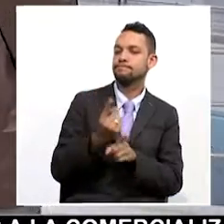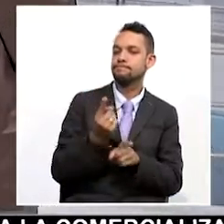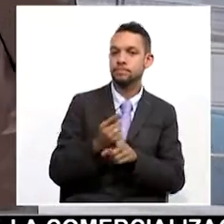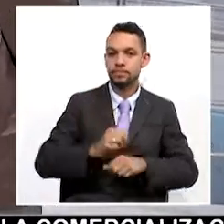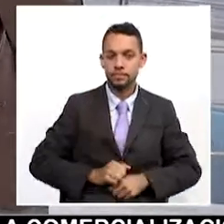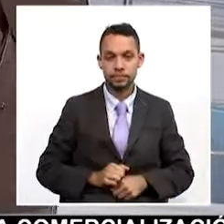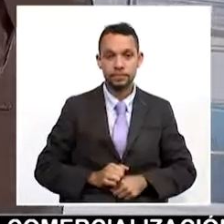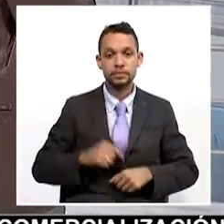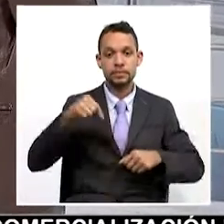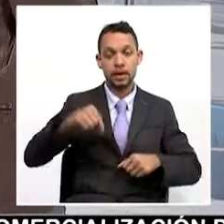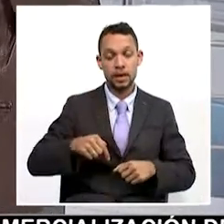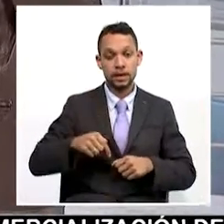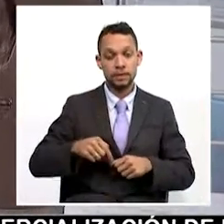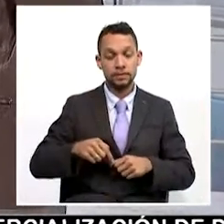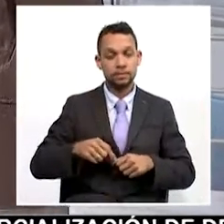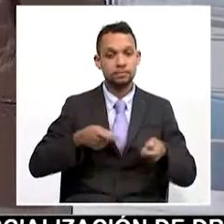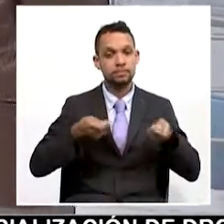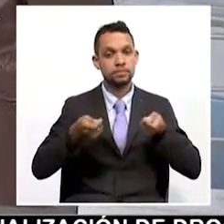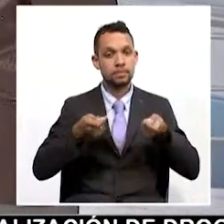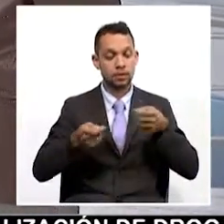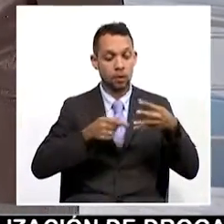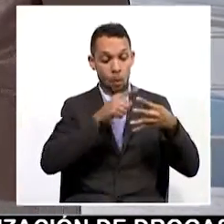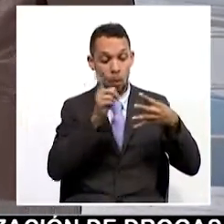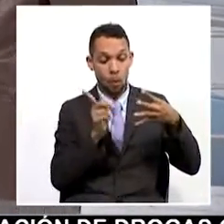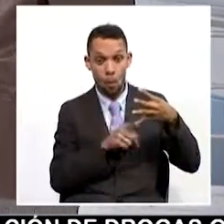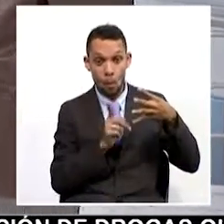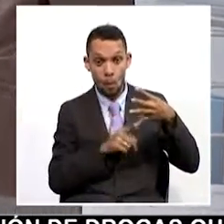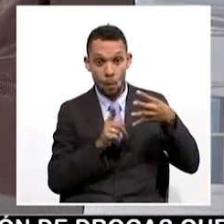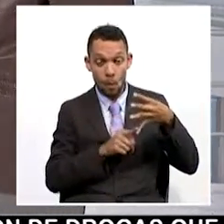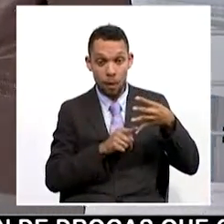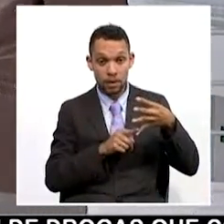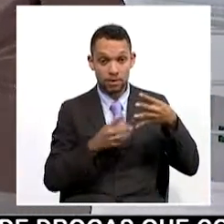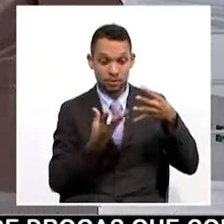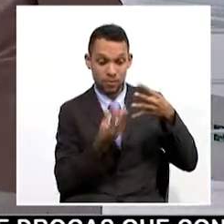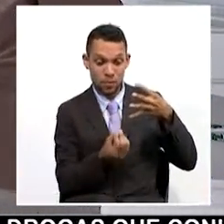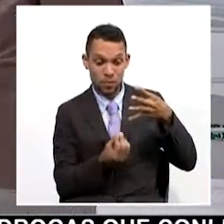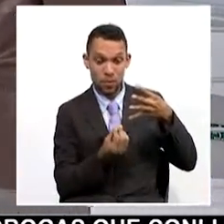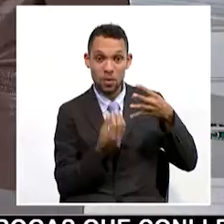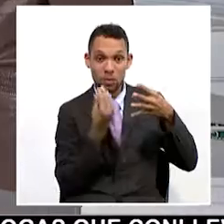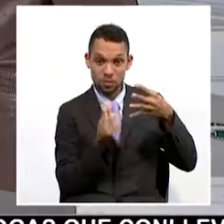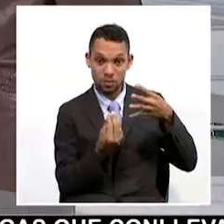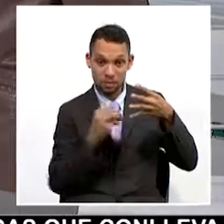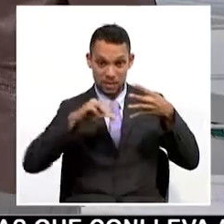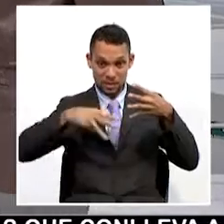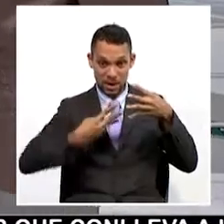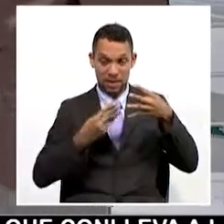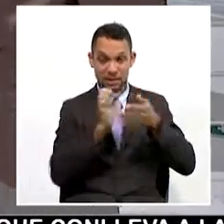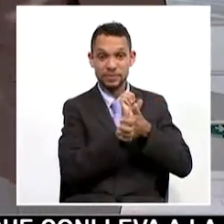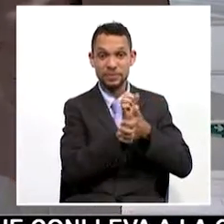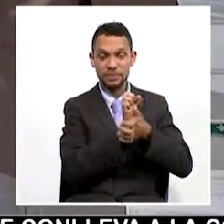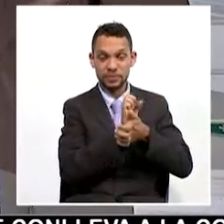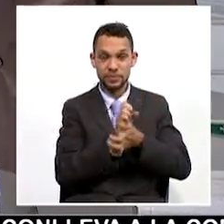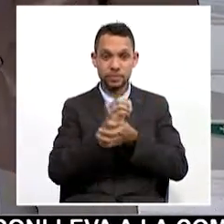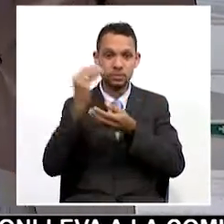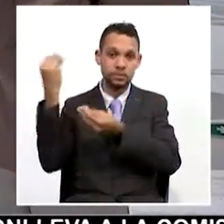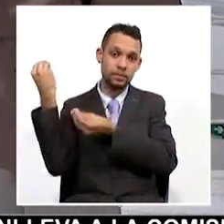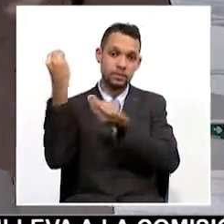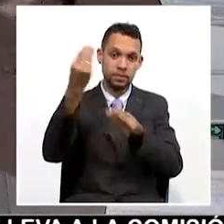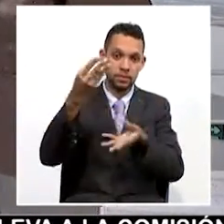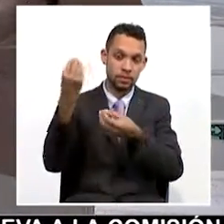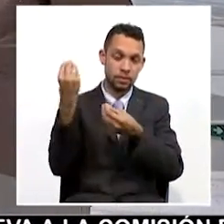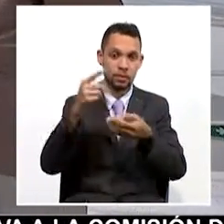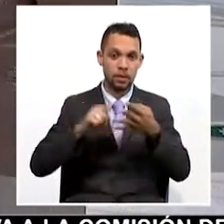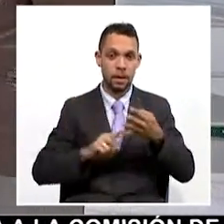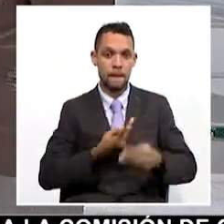El Eje Cafetero ocupa actualmente el cuarto lugar como destino de las remesas que llegan del exterior. Primero está